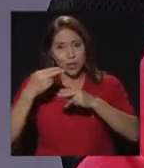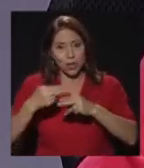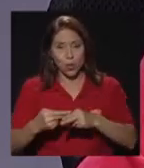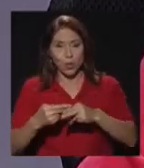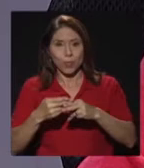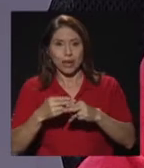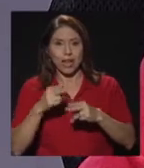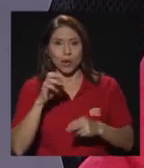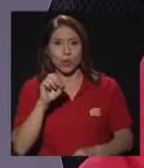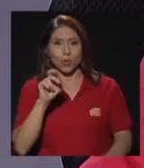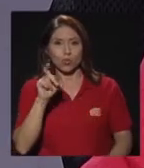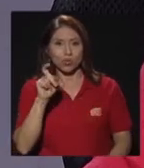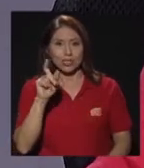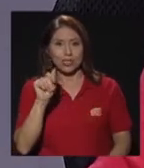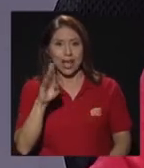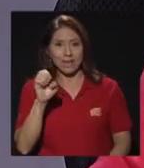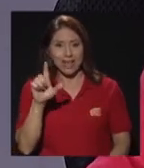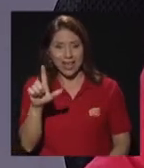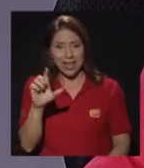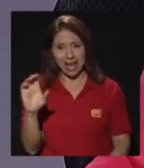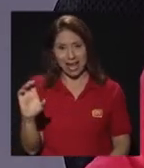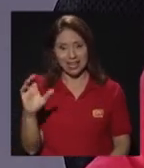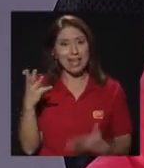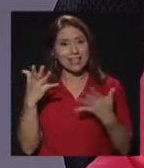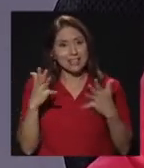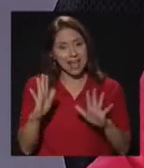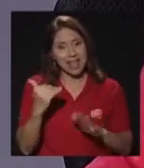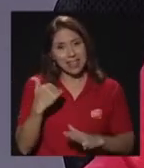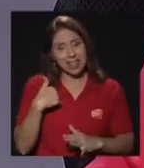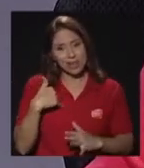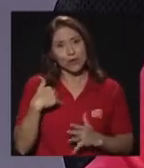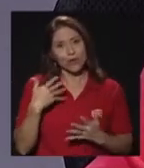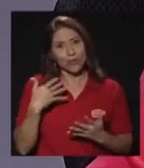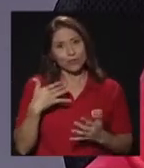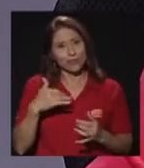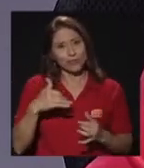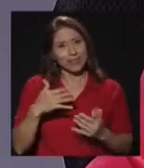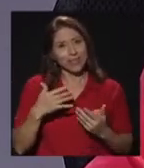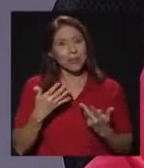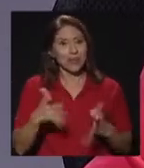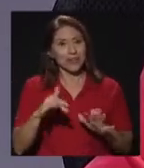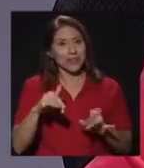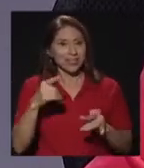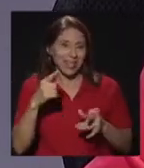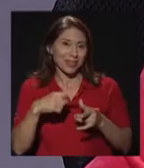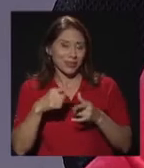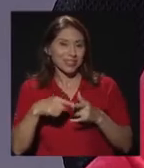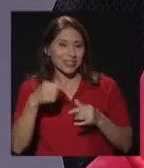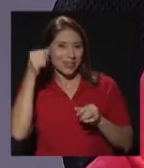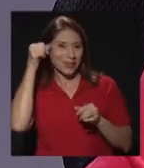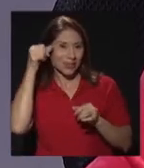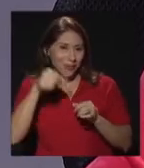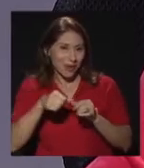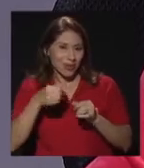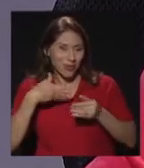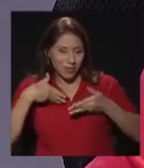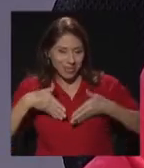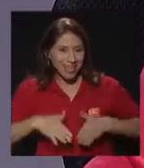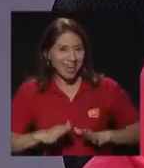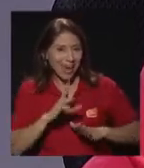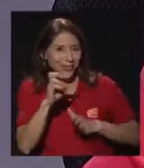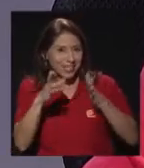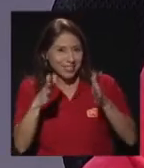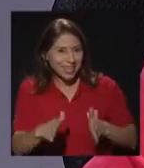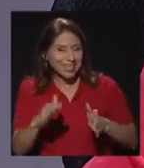Cuxabel Cárdenas. Tengo ya... Entonces recuerdo a mi hija costarricense, ella me recuerda los años de vivir en